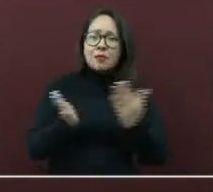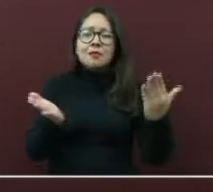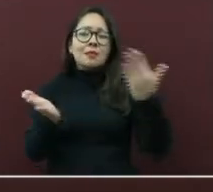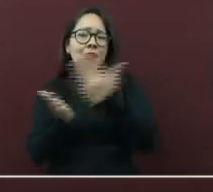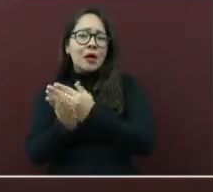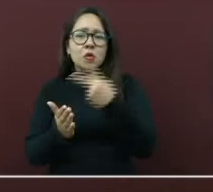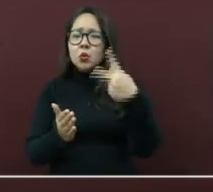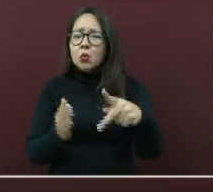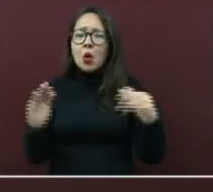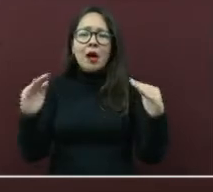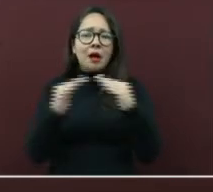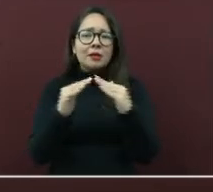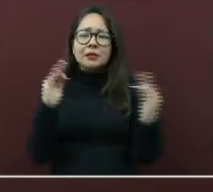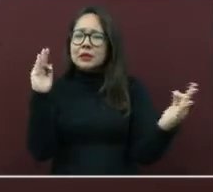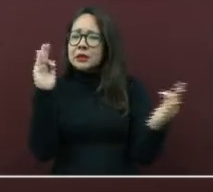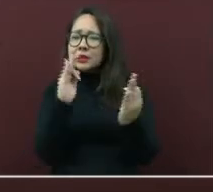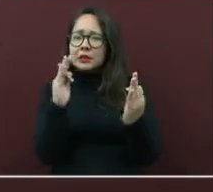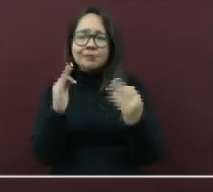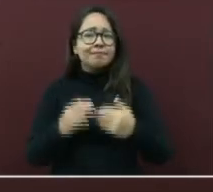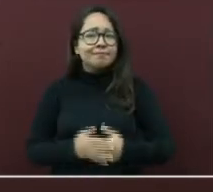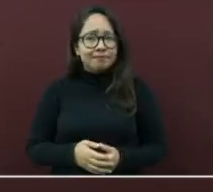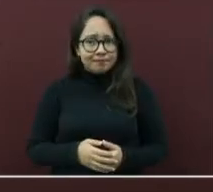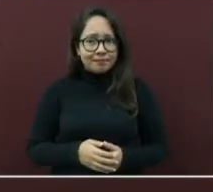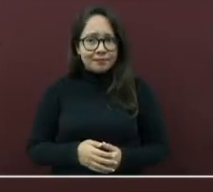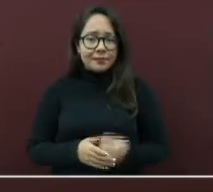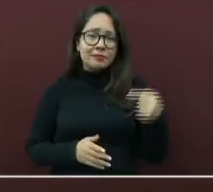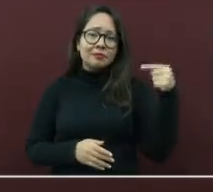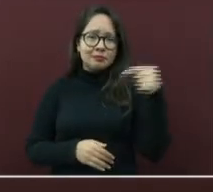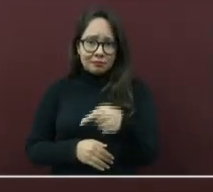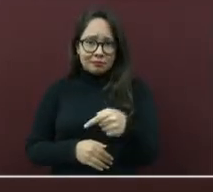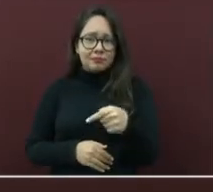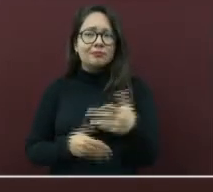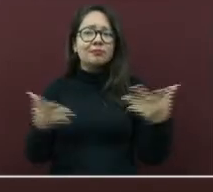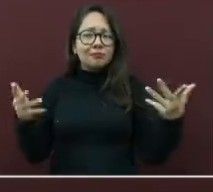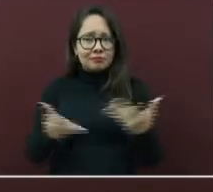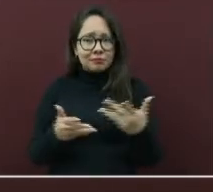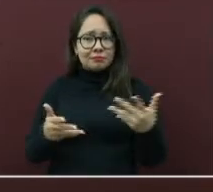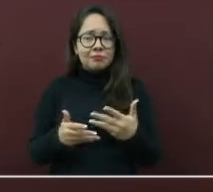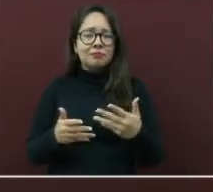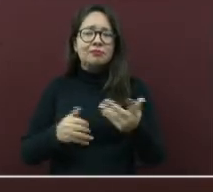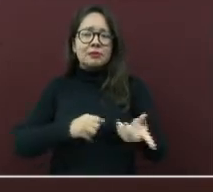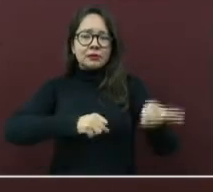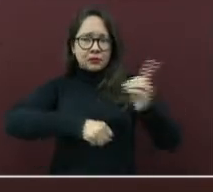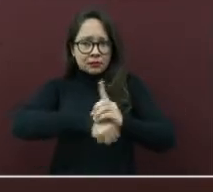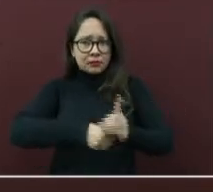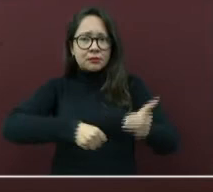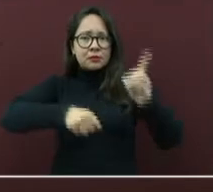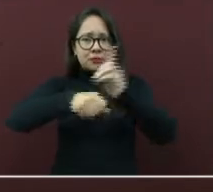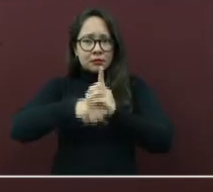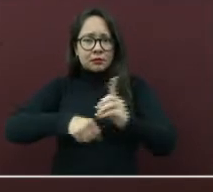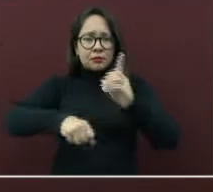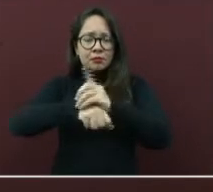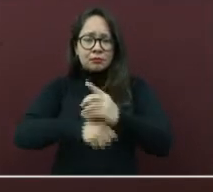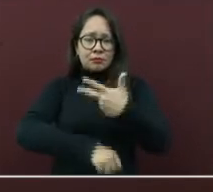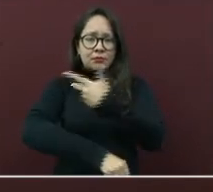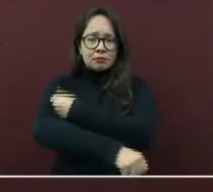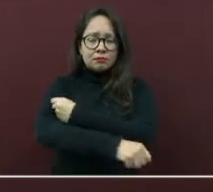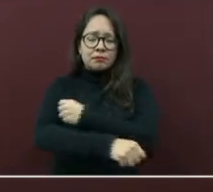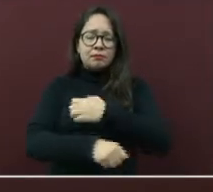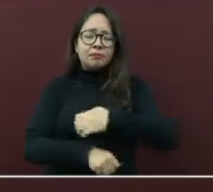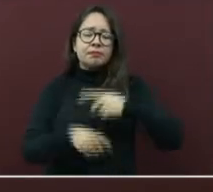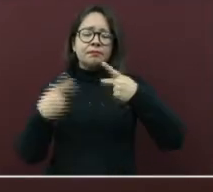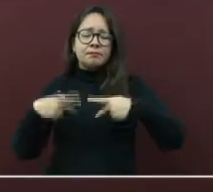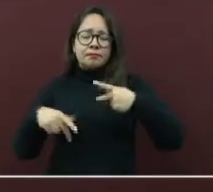más cercano en donde se está llevando a cabo las jornadas de vacunación para el grupo de